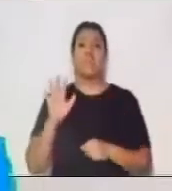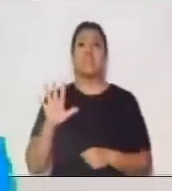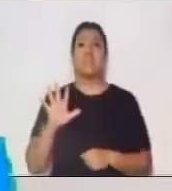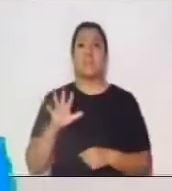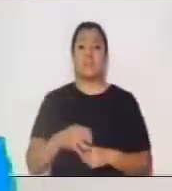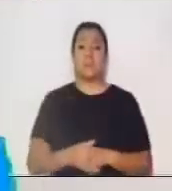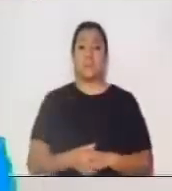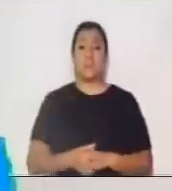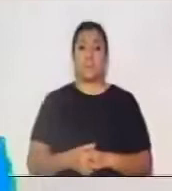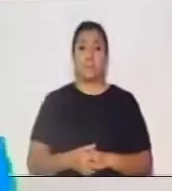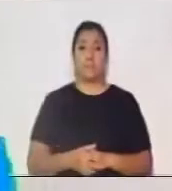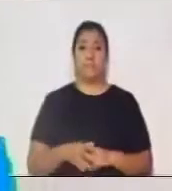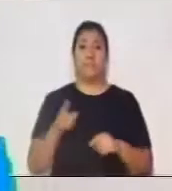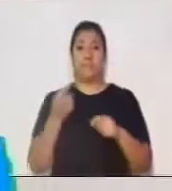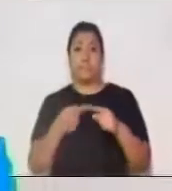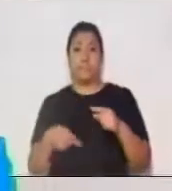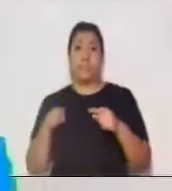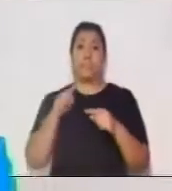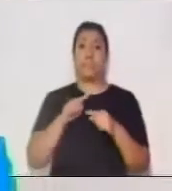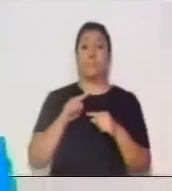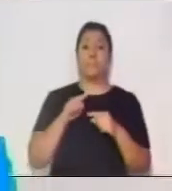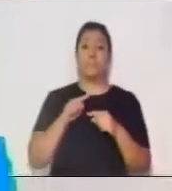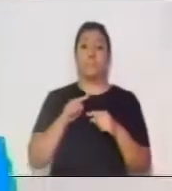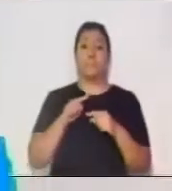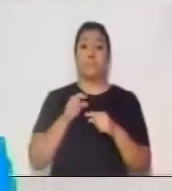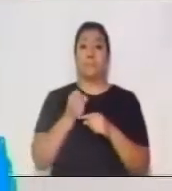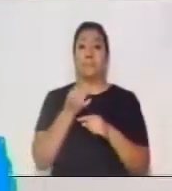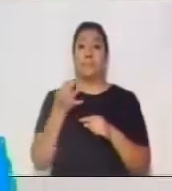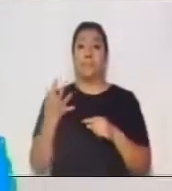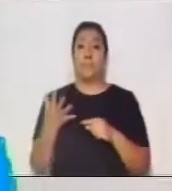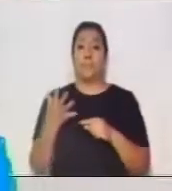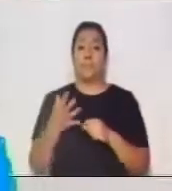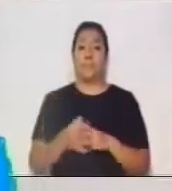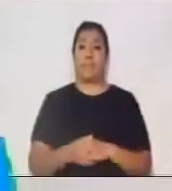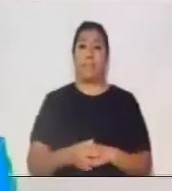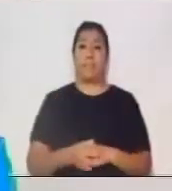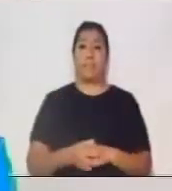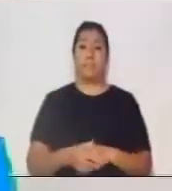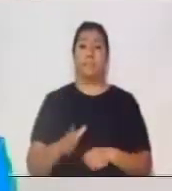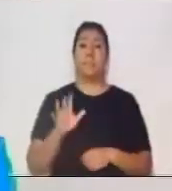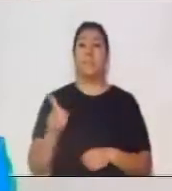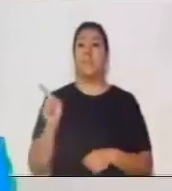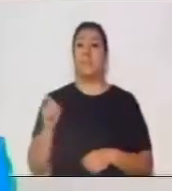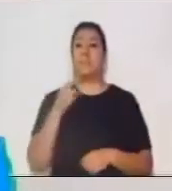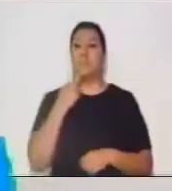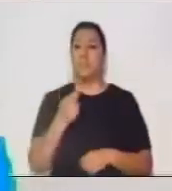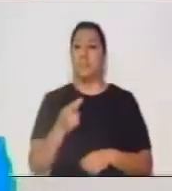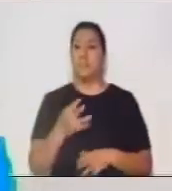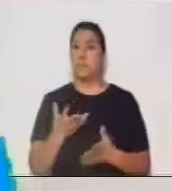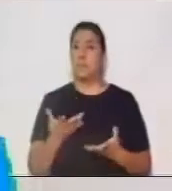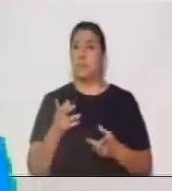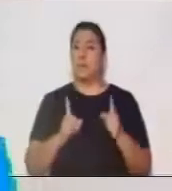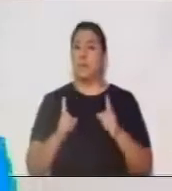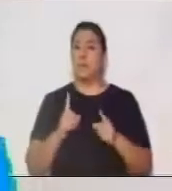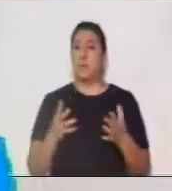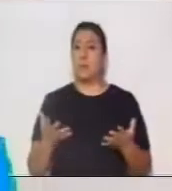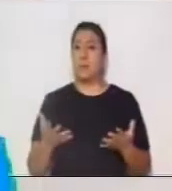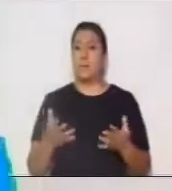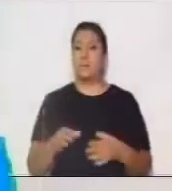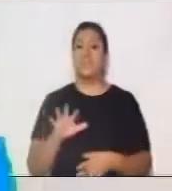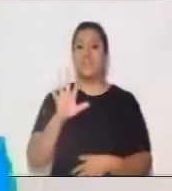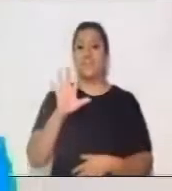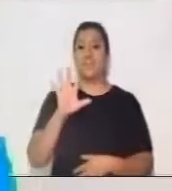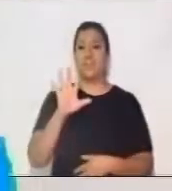de COVID-19. Además, su fórmula elimina manchas difíciles e incluye una increíble fragancia. Porque cuidar de los